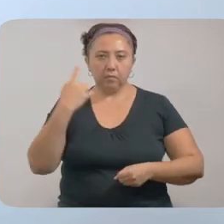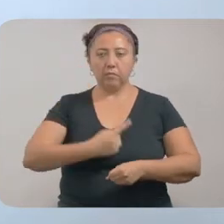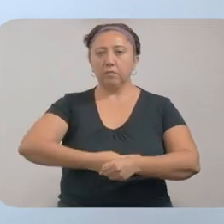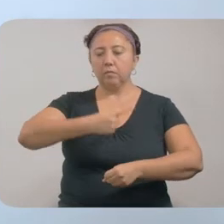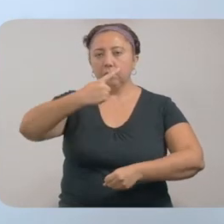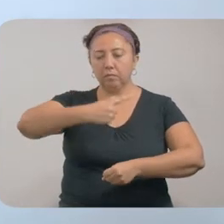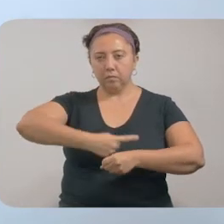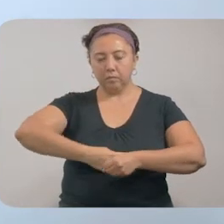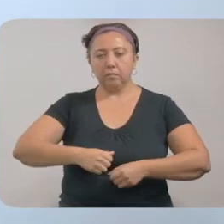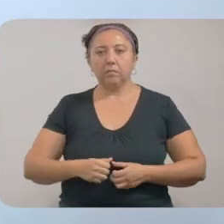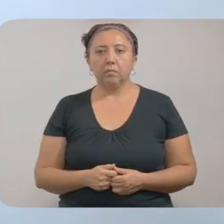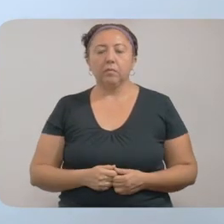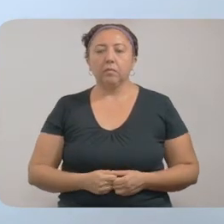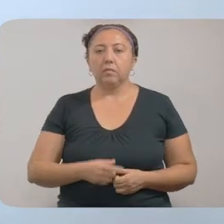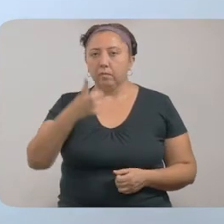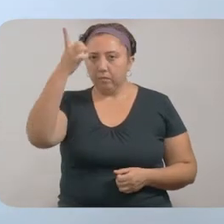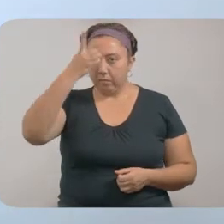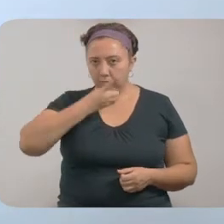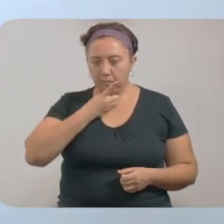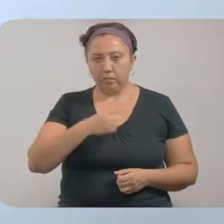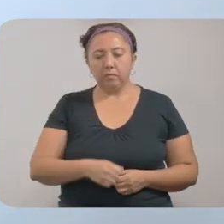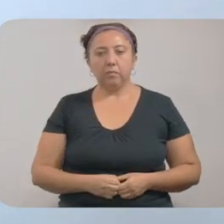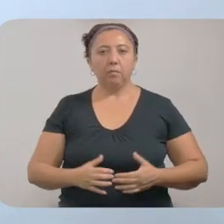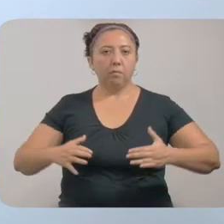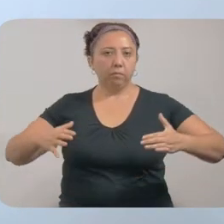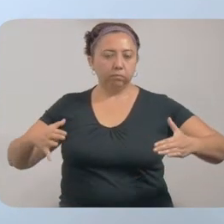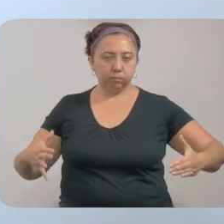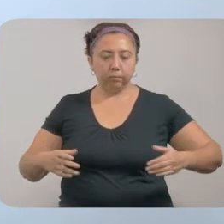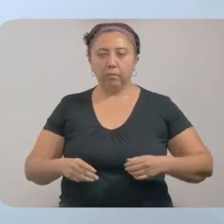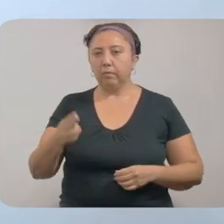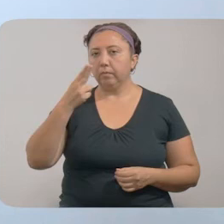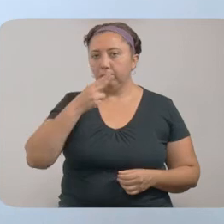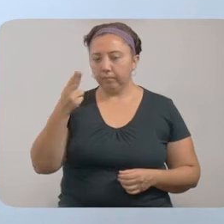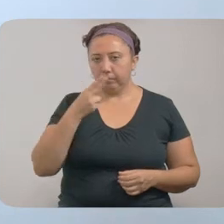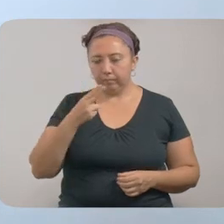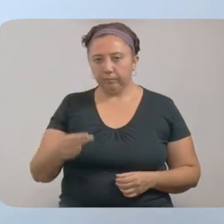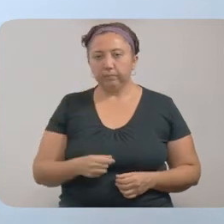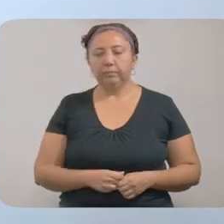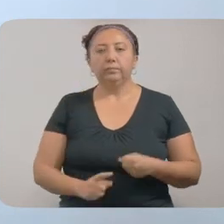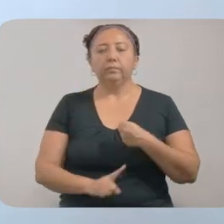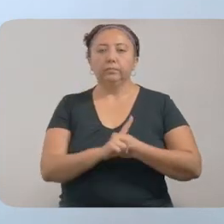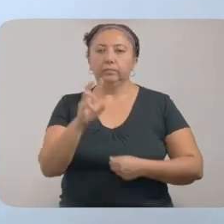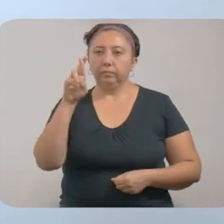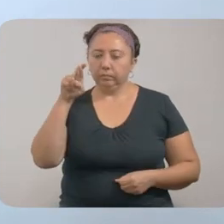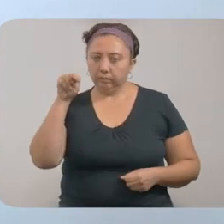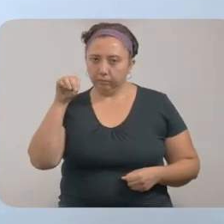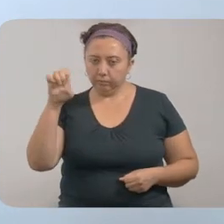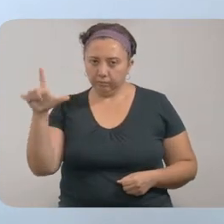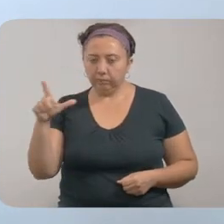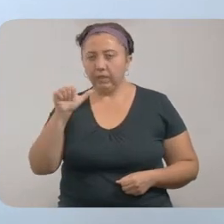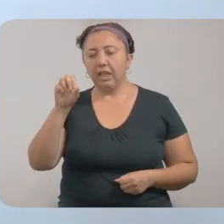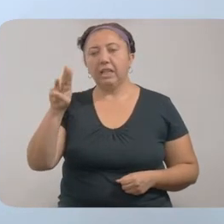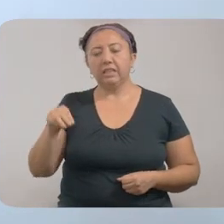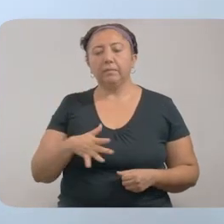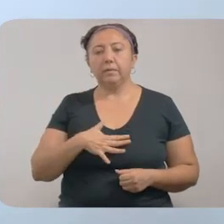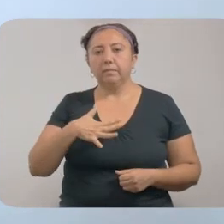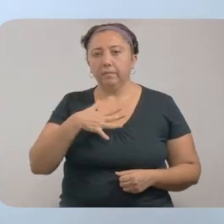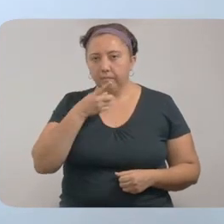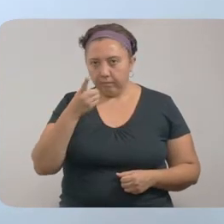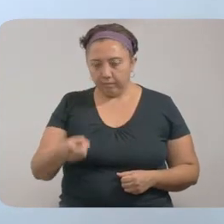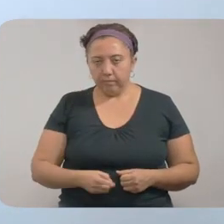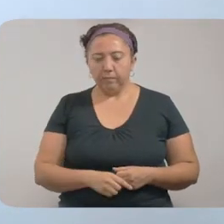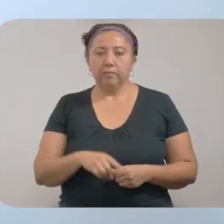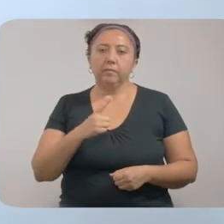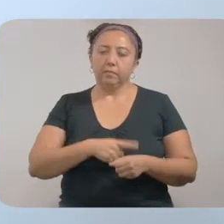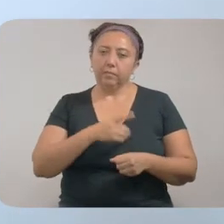hipertensión arterial sistémica diabetes mellitus obesidad tabaquismo insuficiencia renal crónica asma inmunosupresión